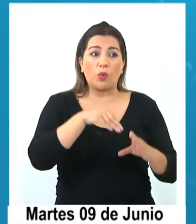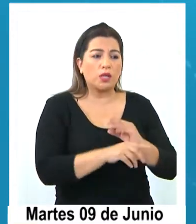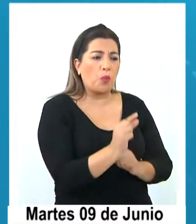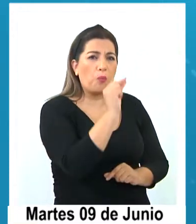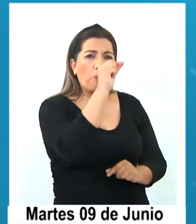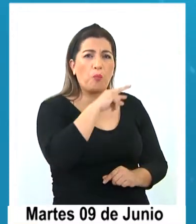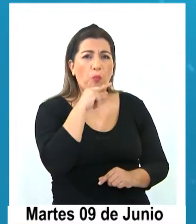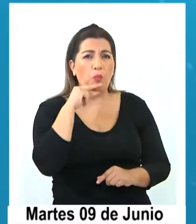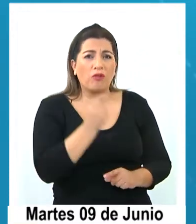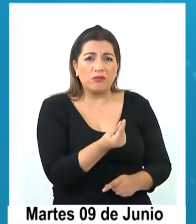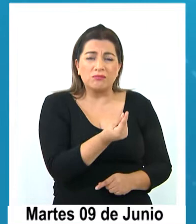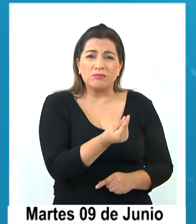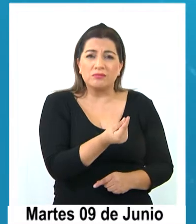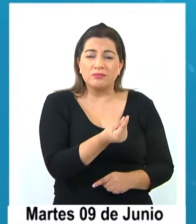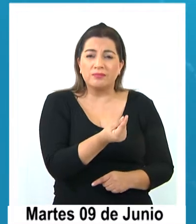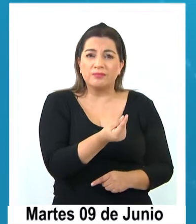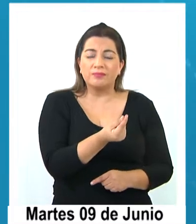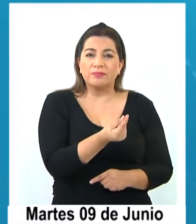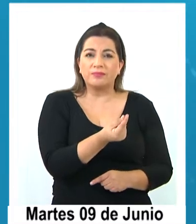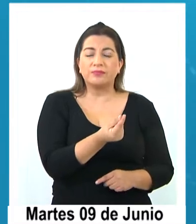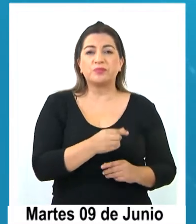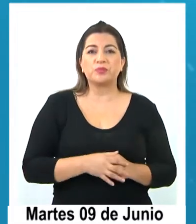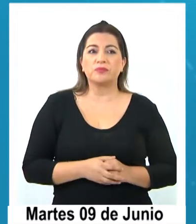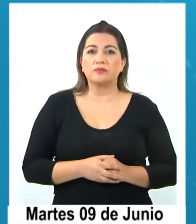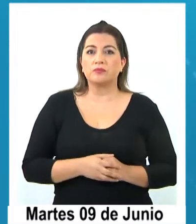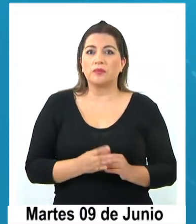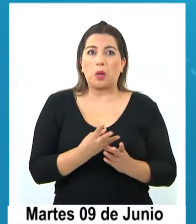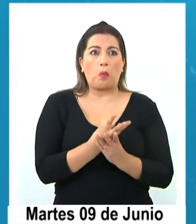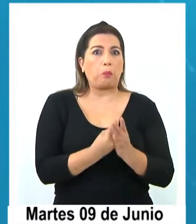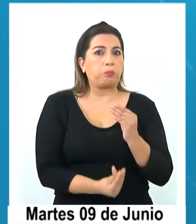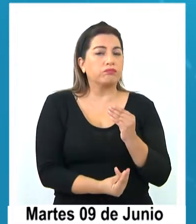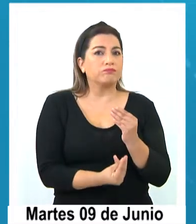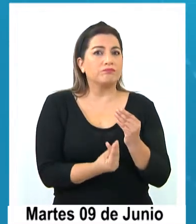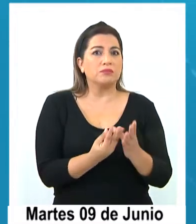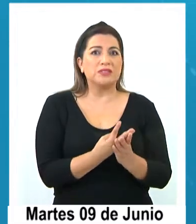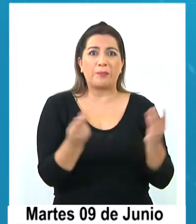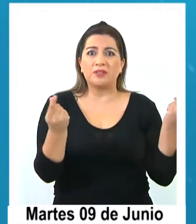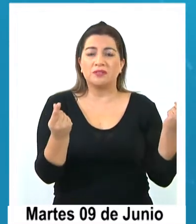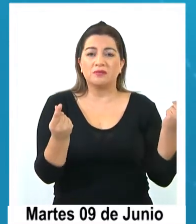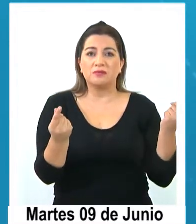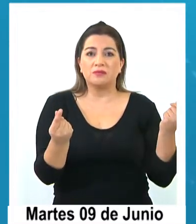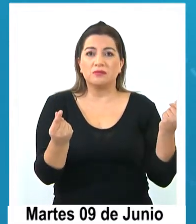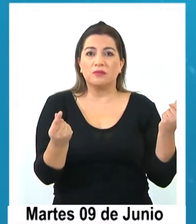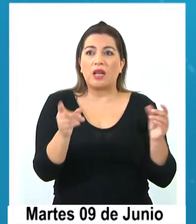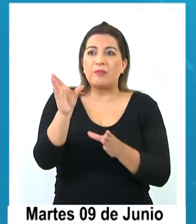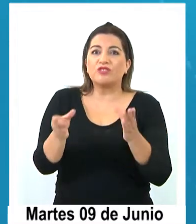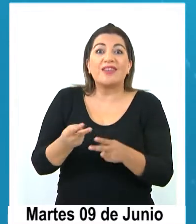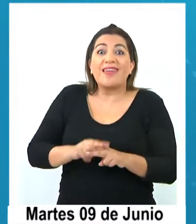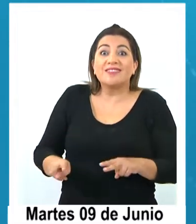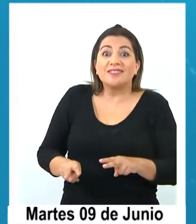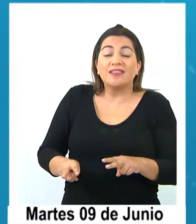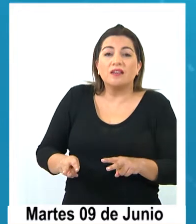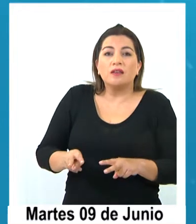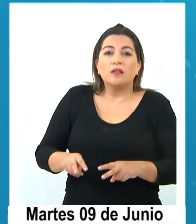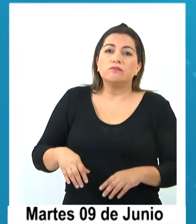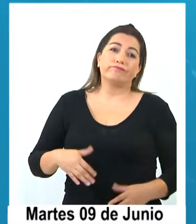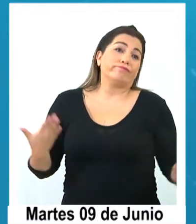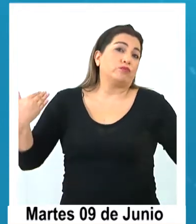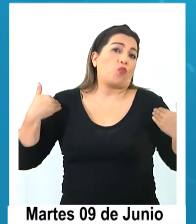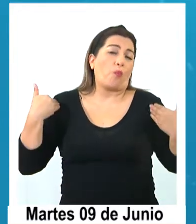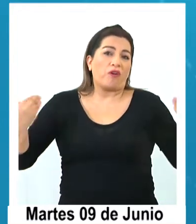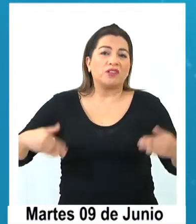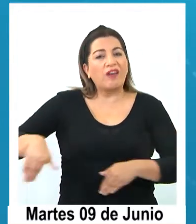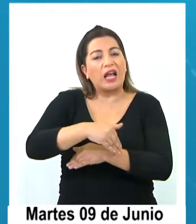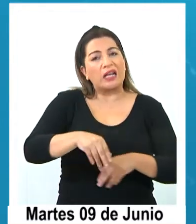ahorro que tenía se fue, se sumó. Entonces, ¿qué hizo el poblador? Tuvo que salir a buscar su